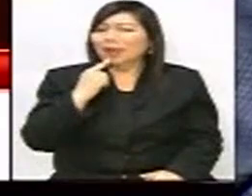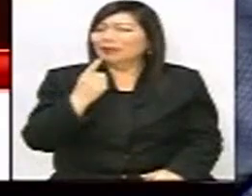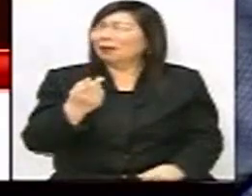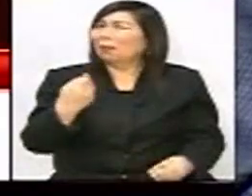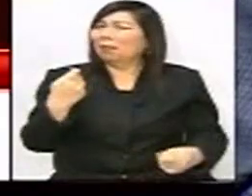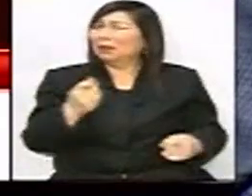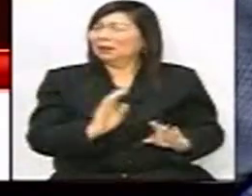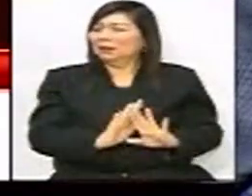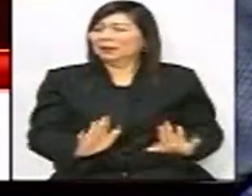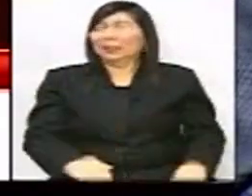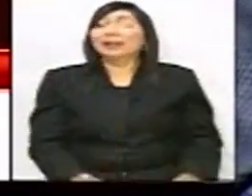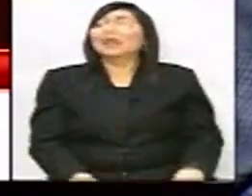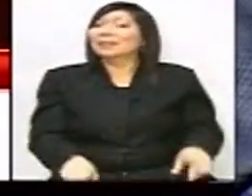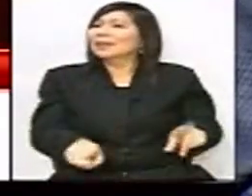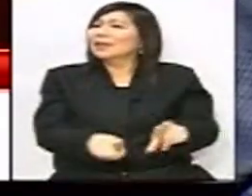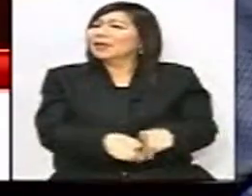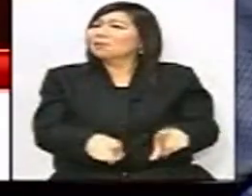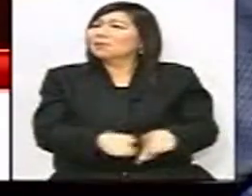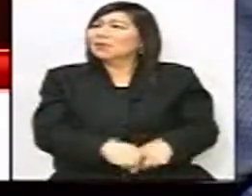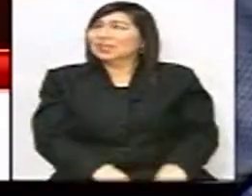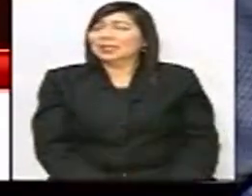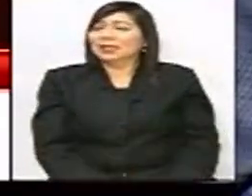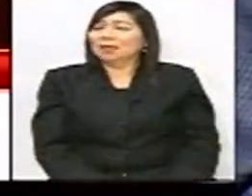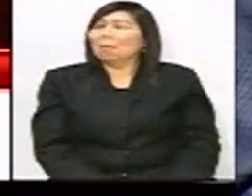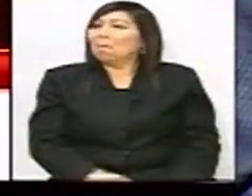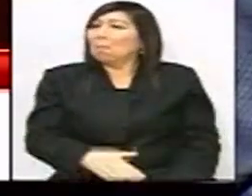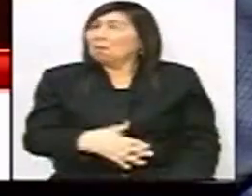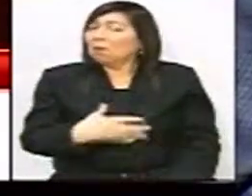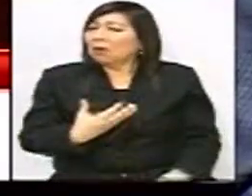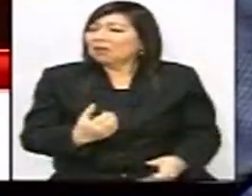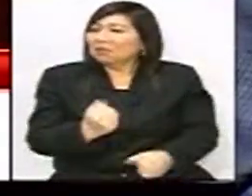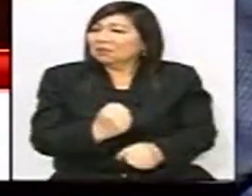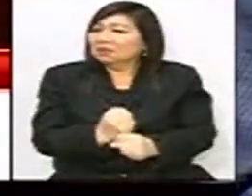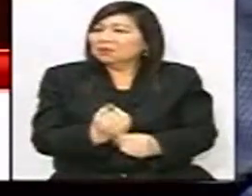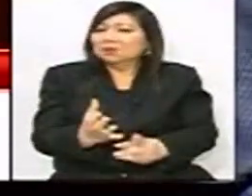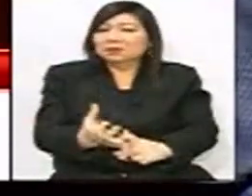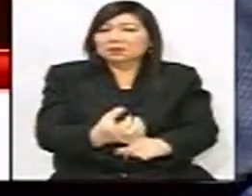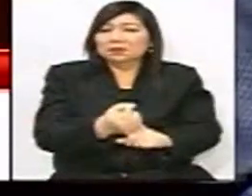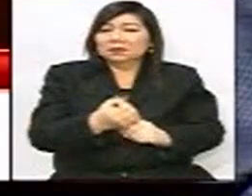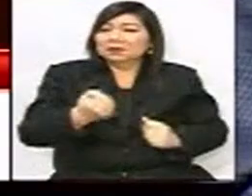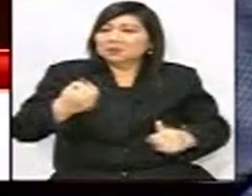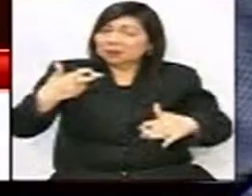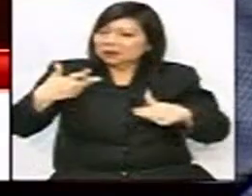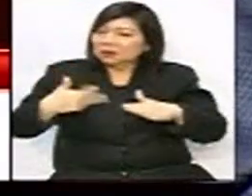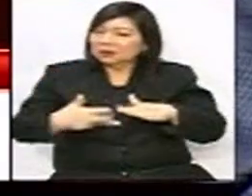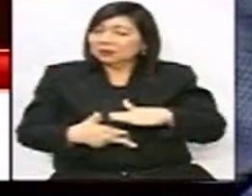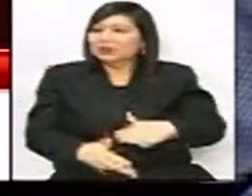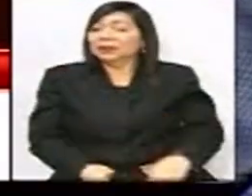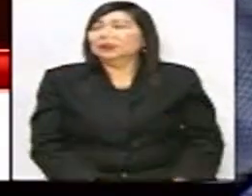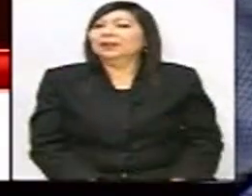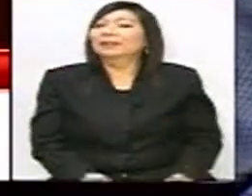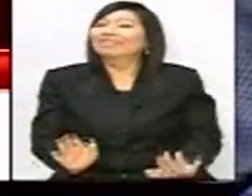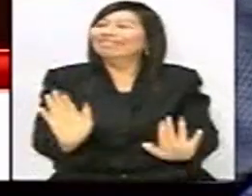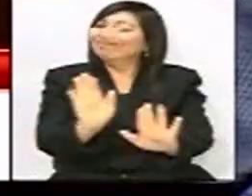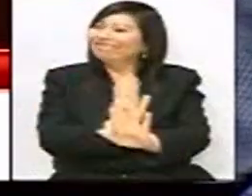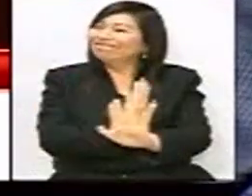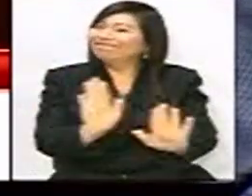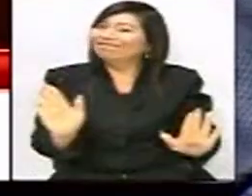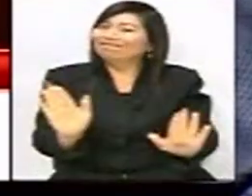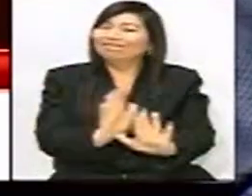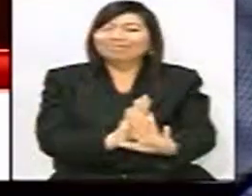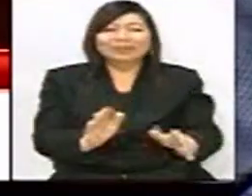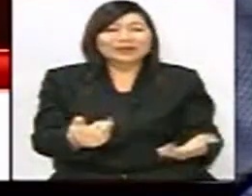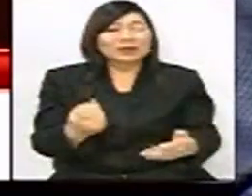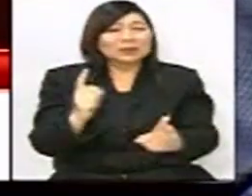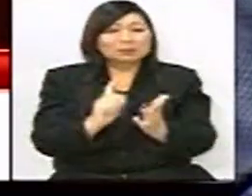sus atribuciones, que también puedan hacer una labor de recuperar los peajes. Basta ya de maltratos.